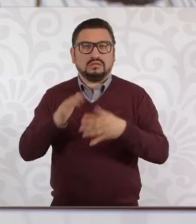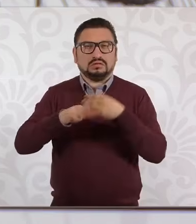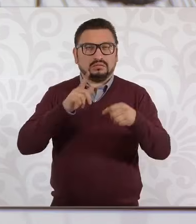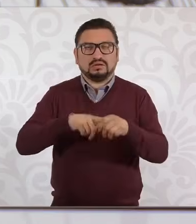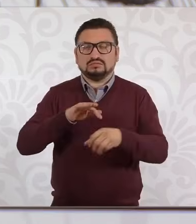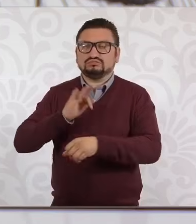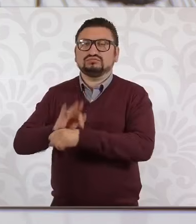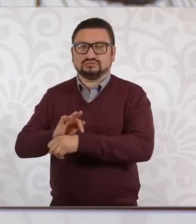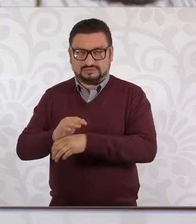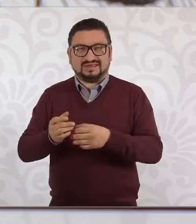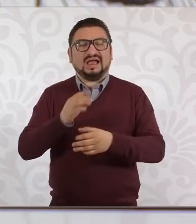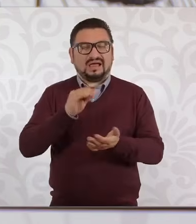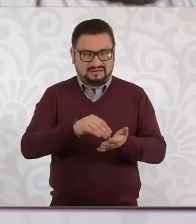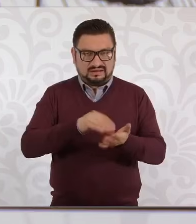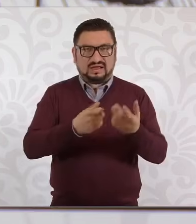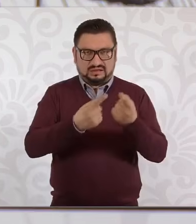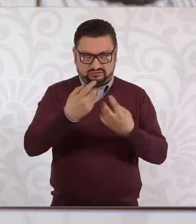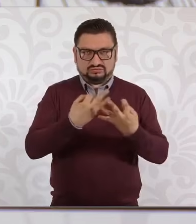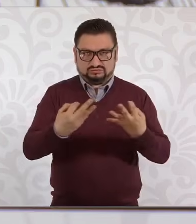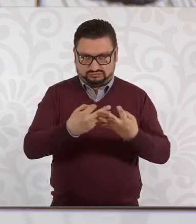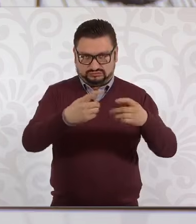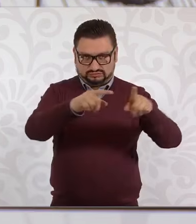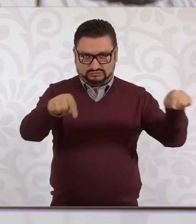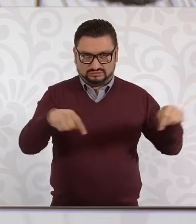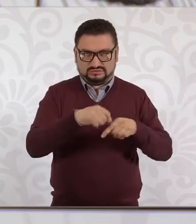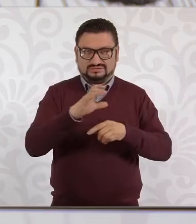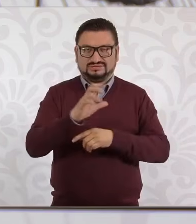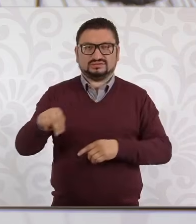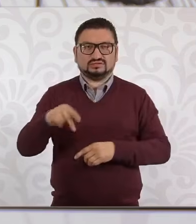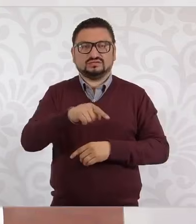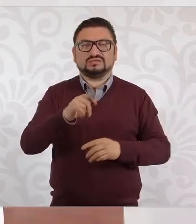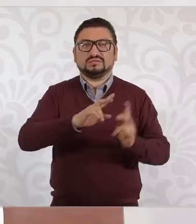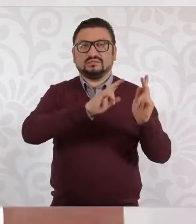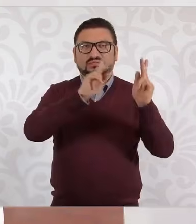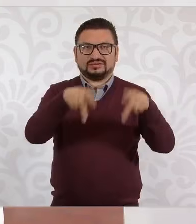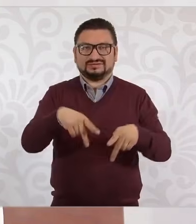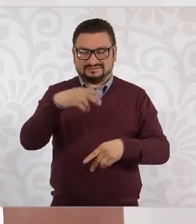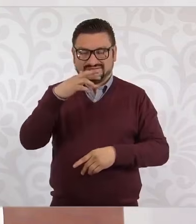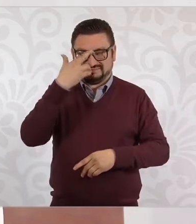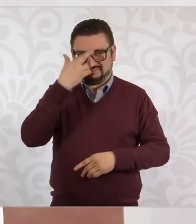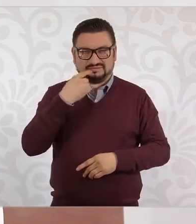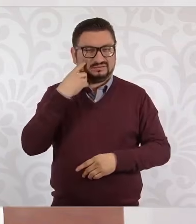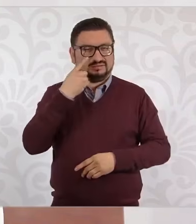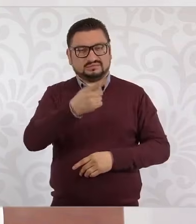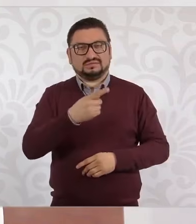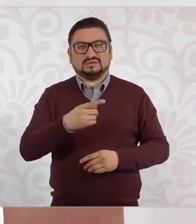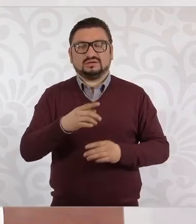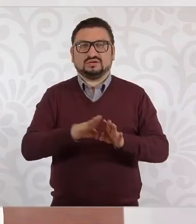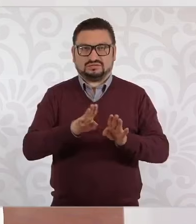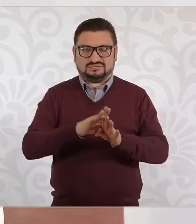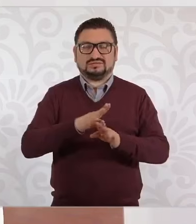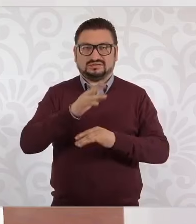unos pequeños terrenos que están justo donde cae el puente que vimos o que subía a las